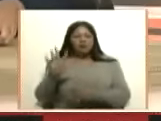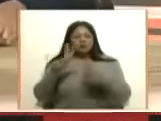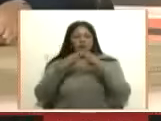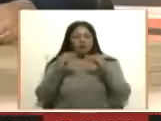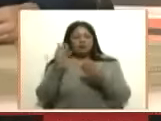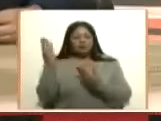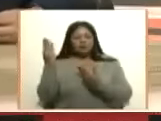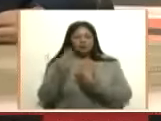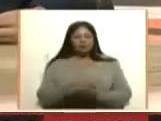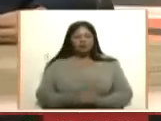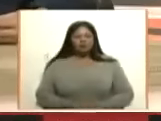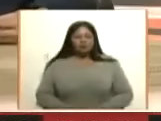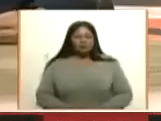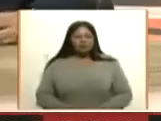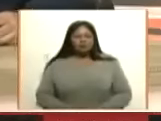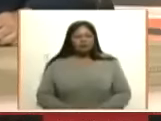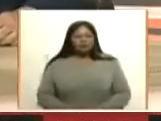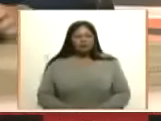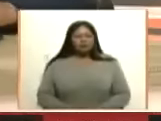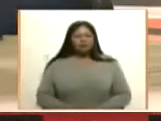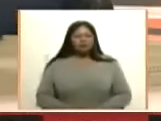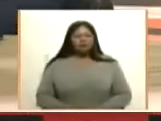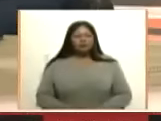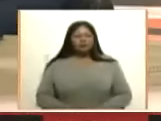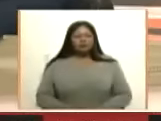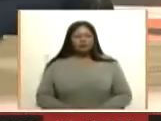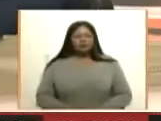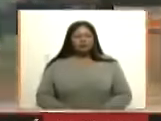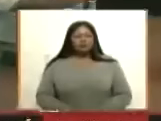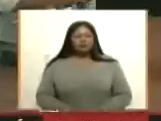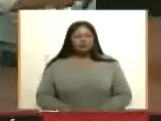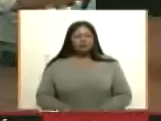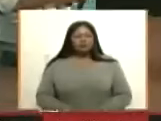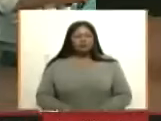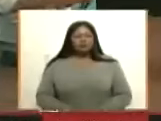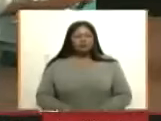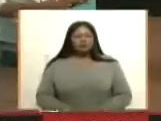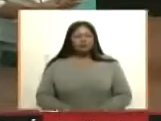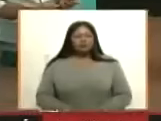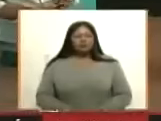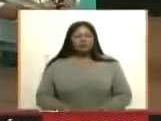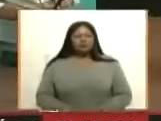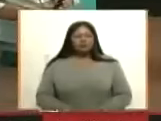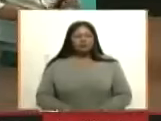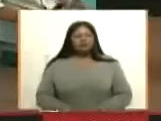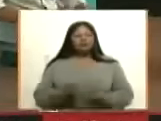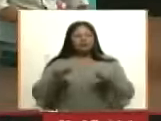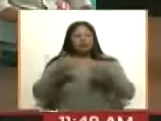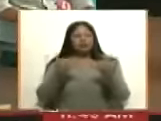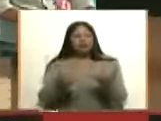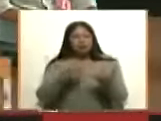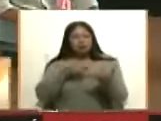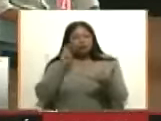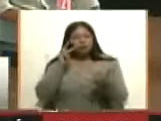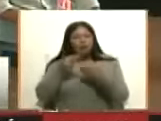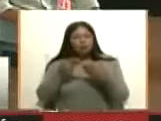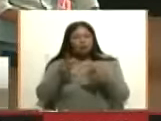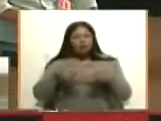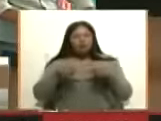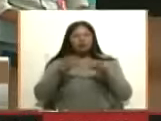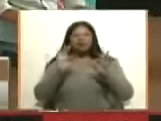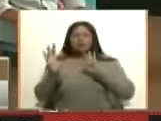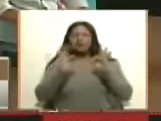Pablo estamos contigo adelante Buenos días Muchísimas gracias doctor por haber estado con nosotros Buenos días Muchísimas gracias así es Michel a esta ahora lo saludamos desde el